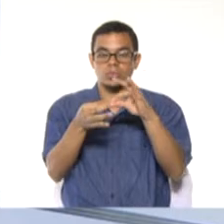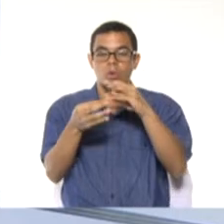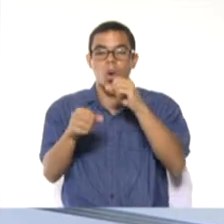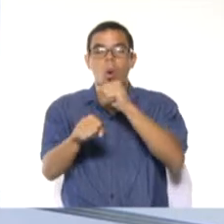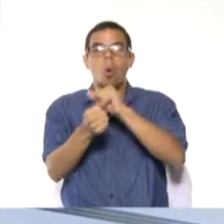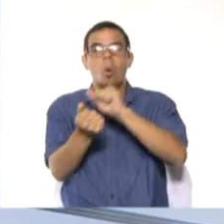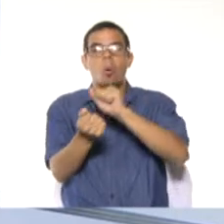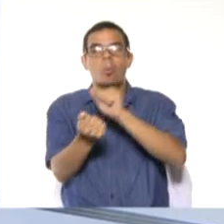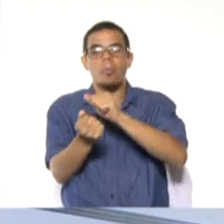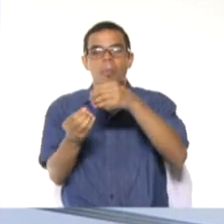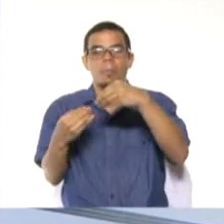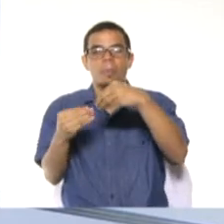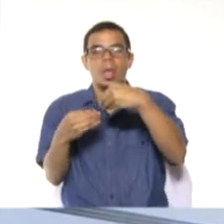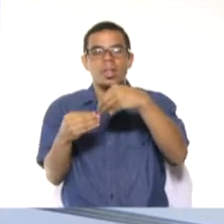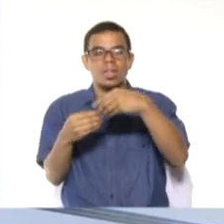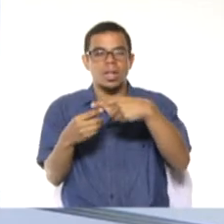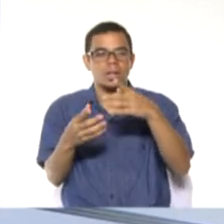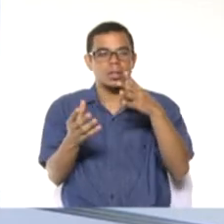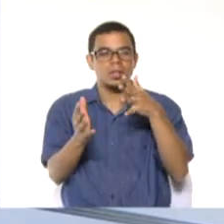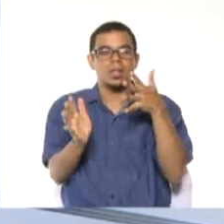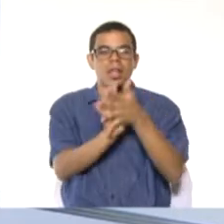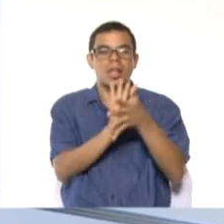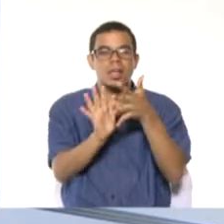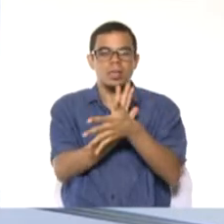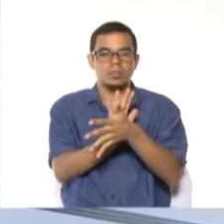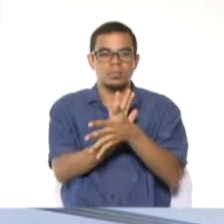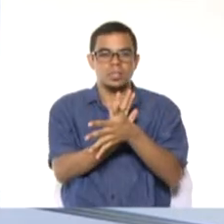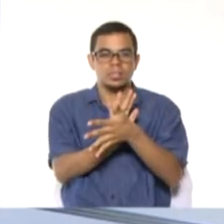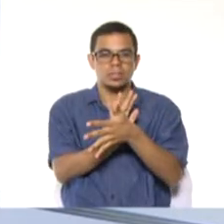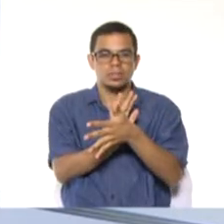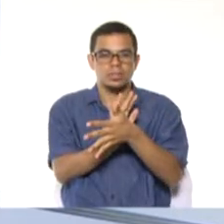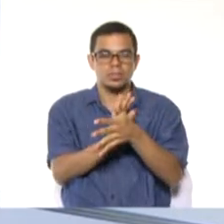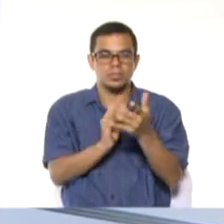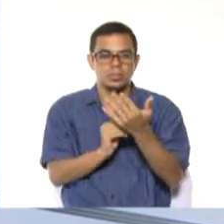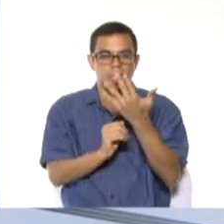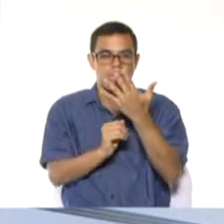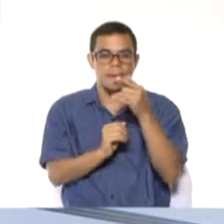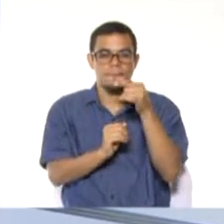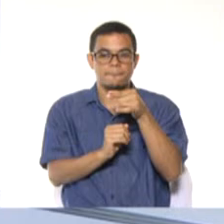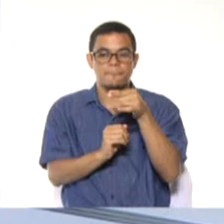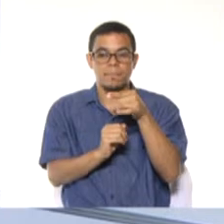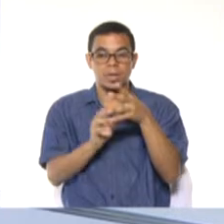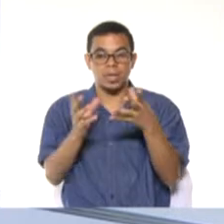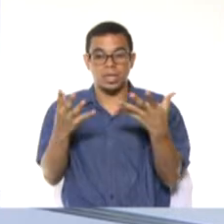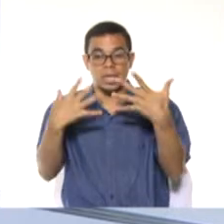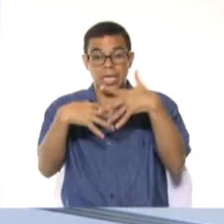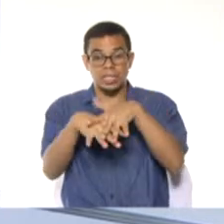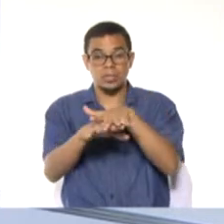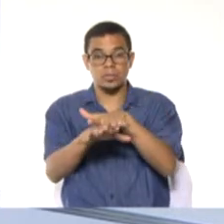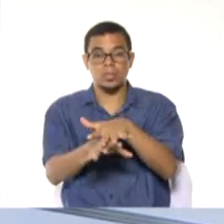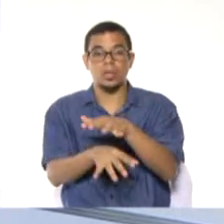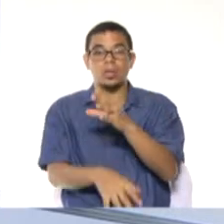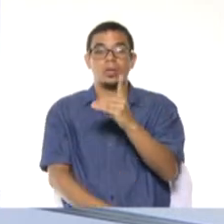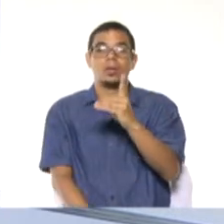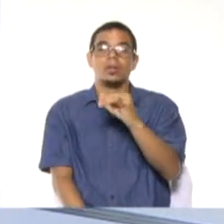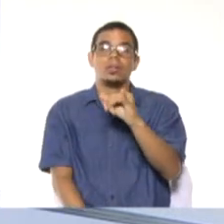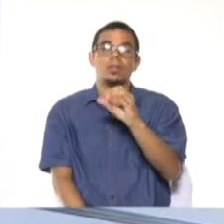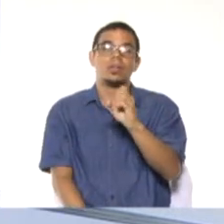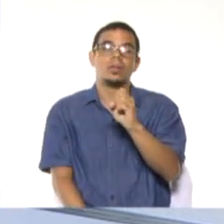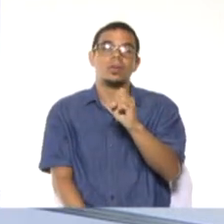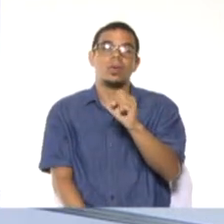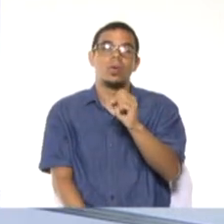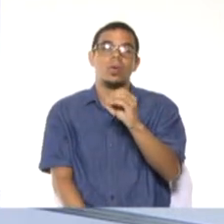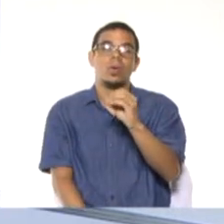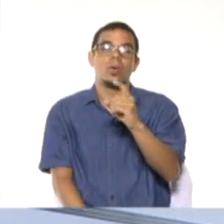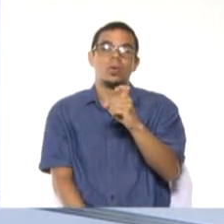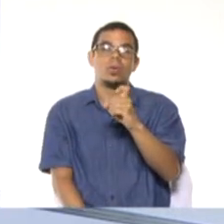y va a reaccionar para obtener el óxido de magnesio. Ahí tenemos identificados cuáles son los reactivos,